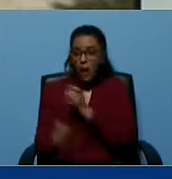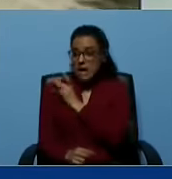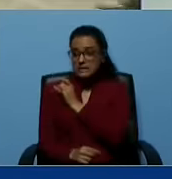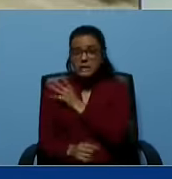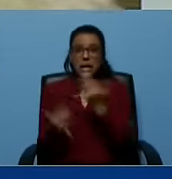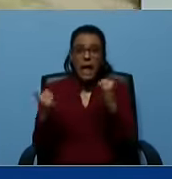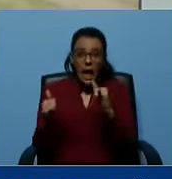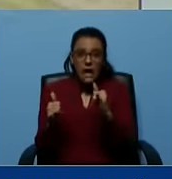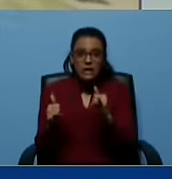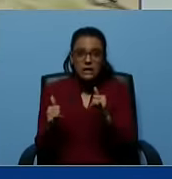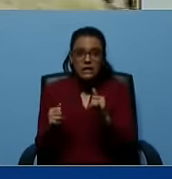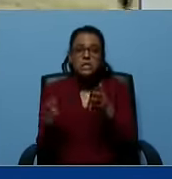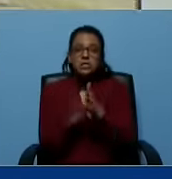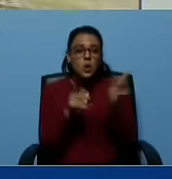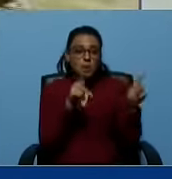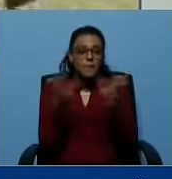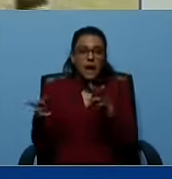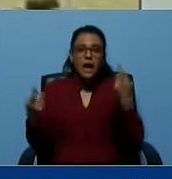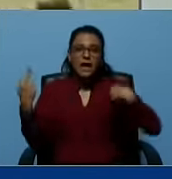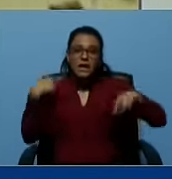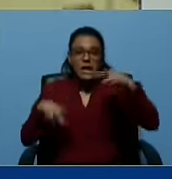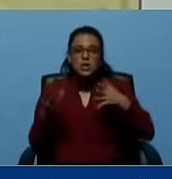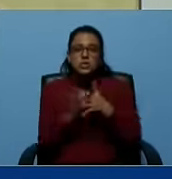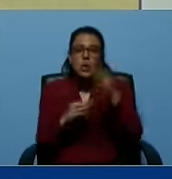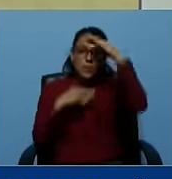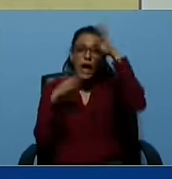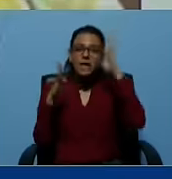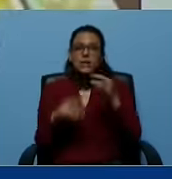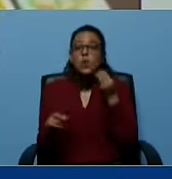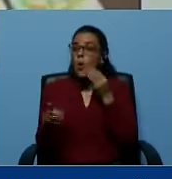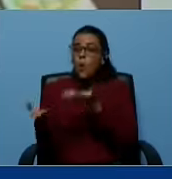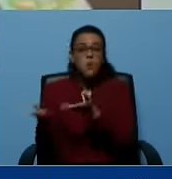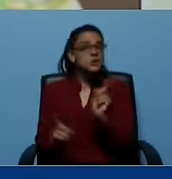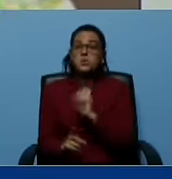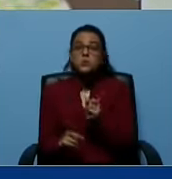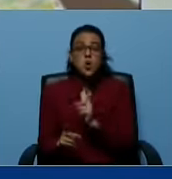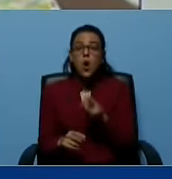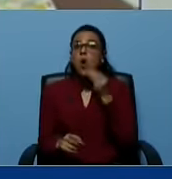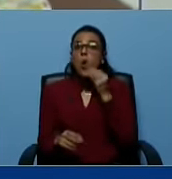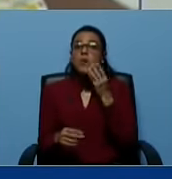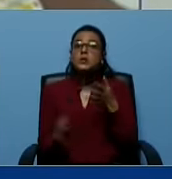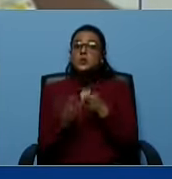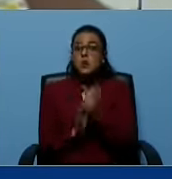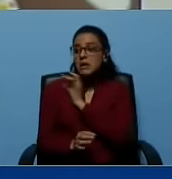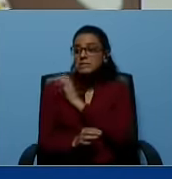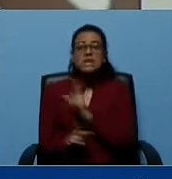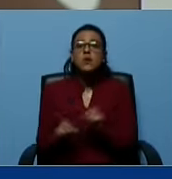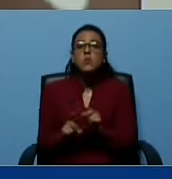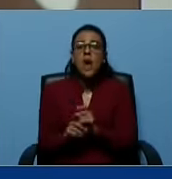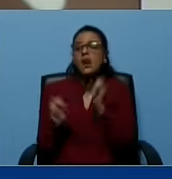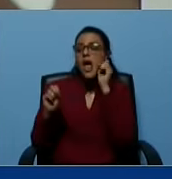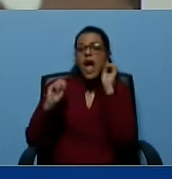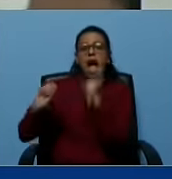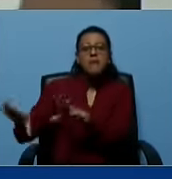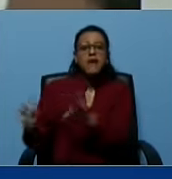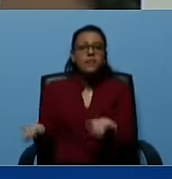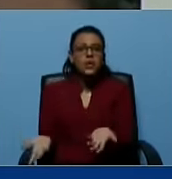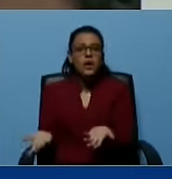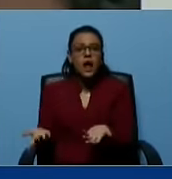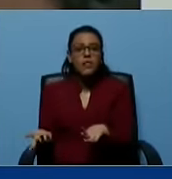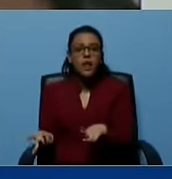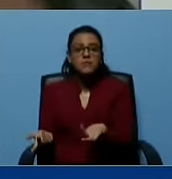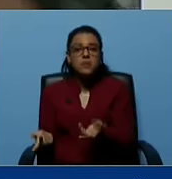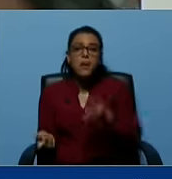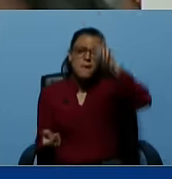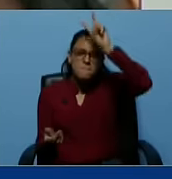planes recreacionales para atender a la juventud. No, la juventud chilena está abandonada. Perú tiene planes